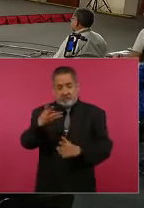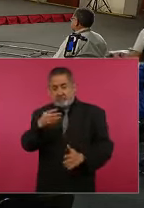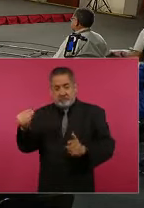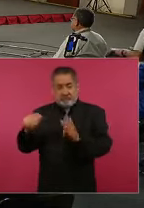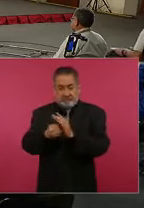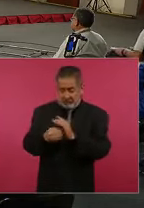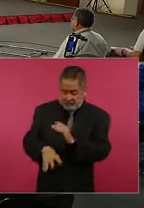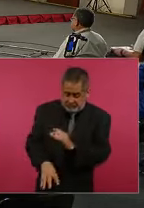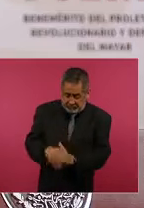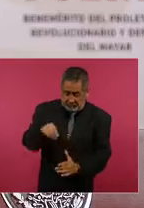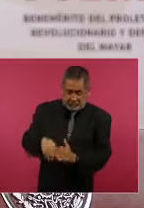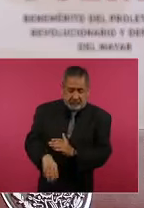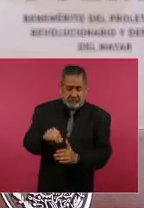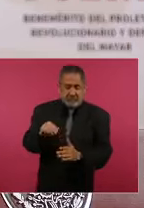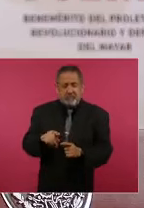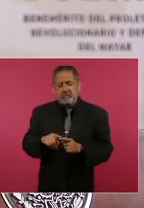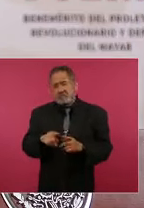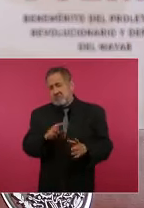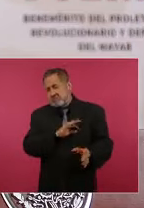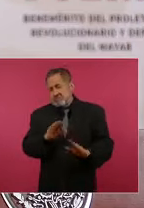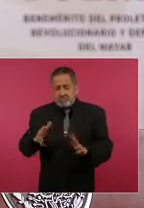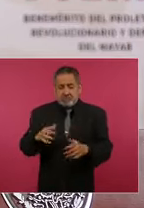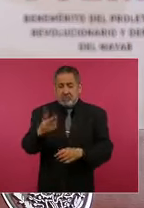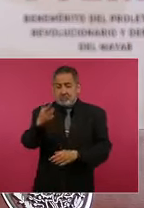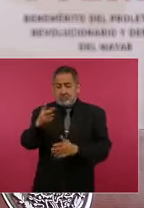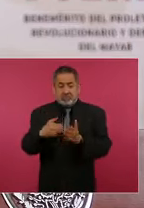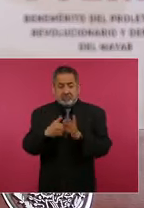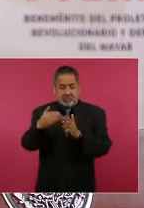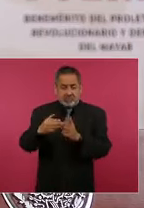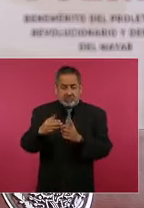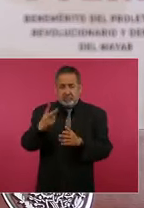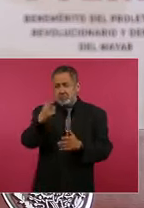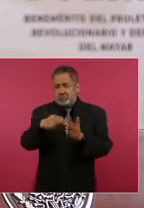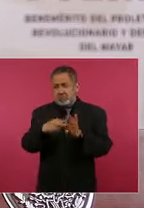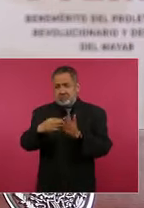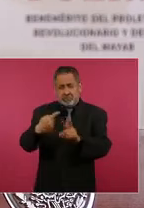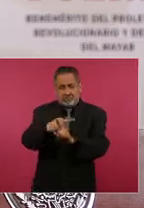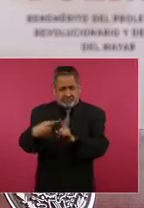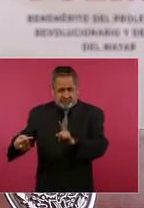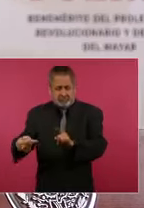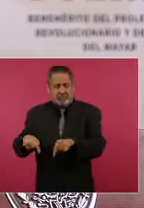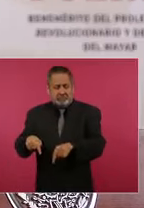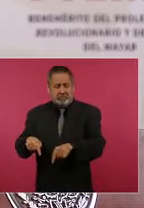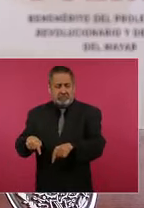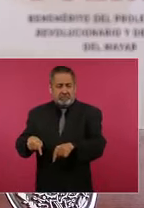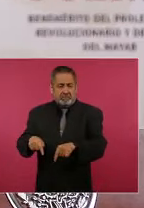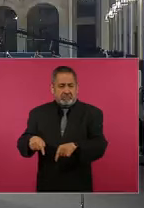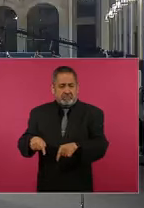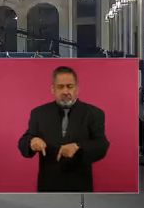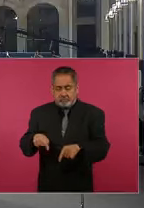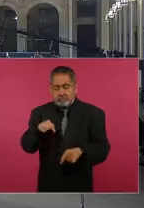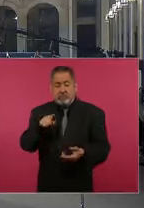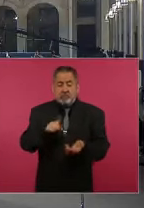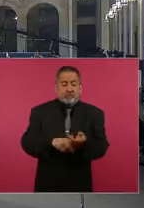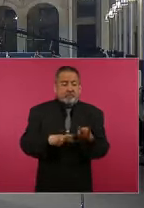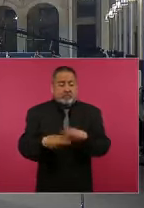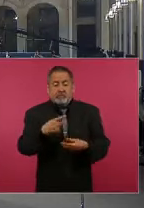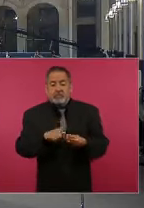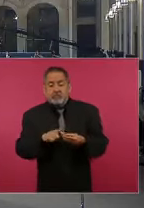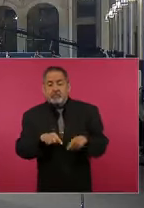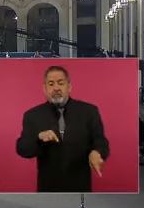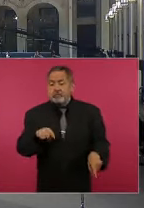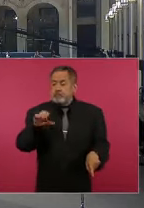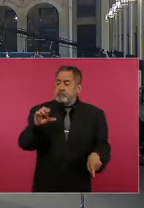3,400,000, más de 2,000,000, casi 2,500,000, eran de Cantarell,